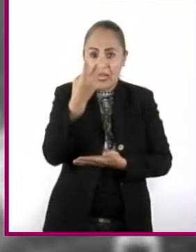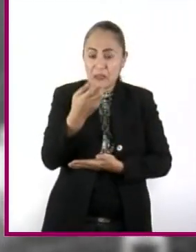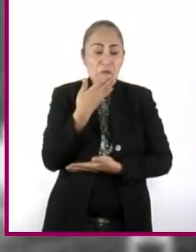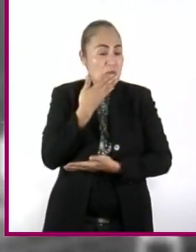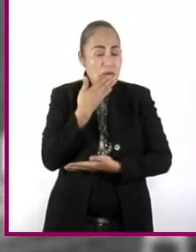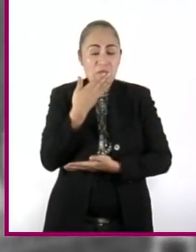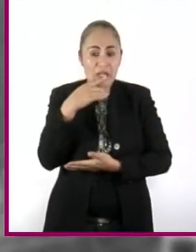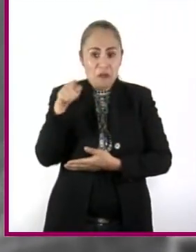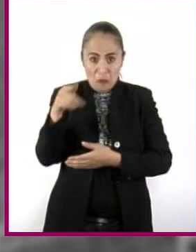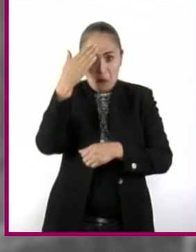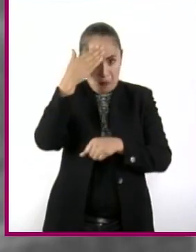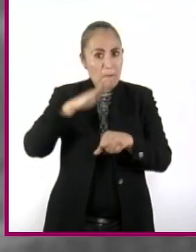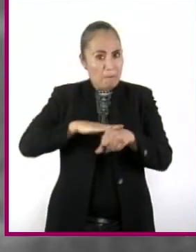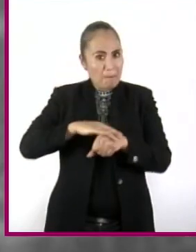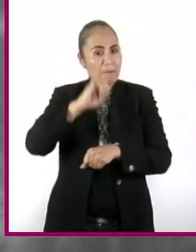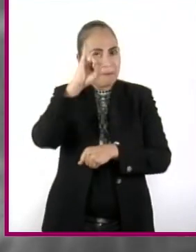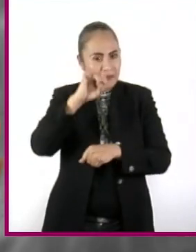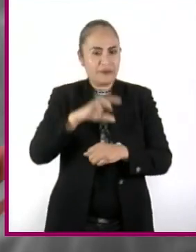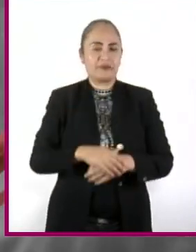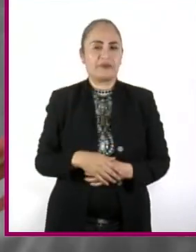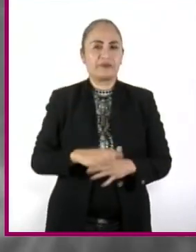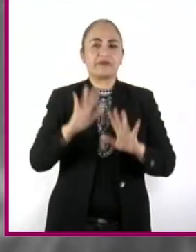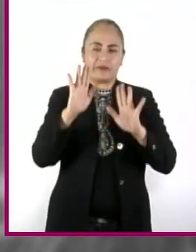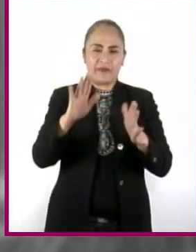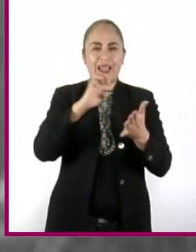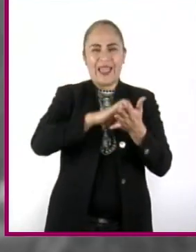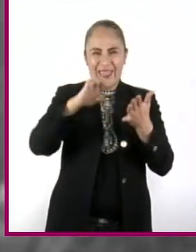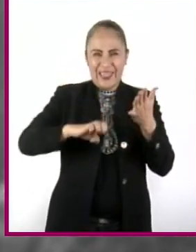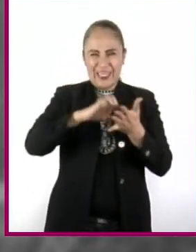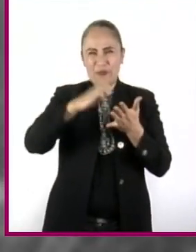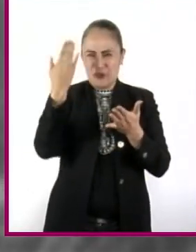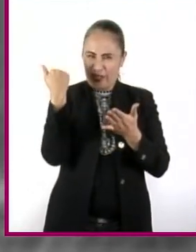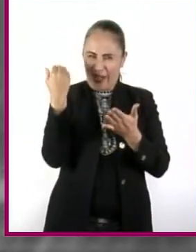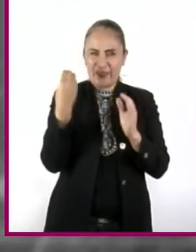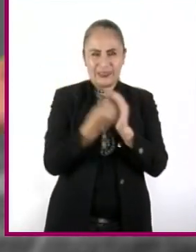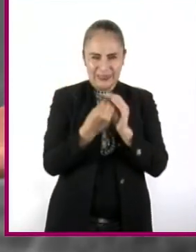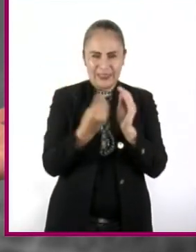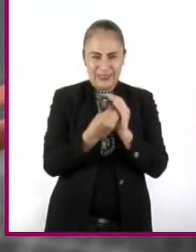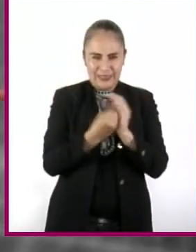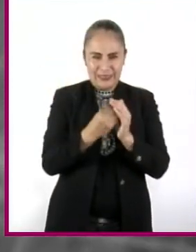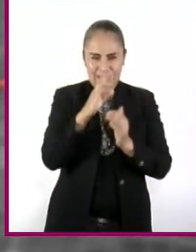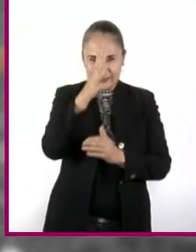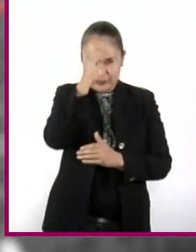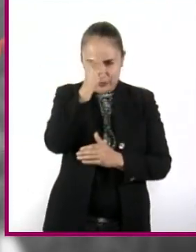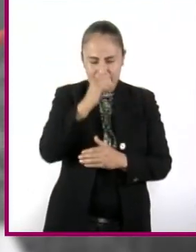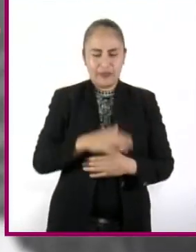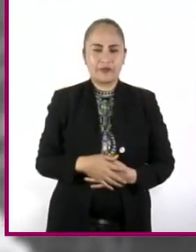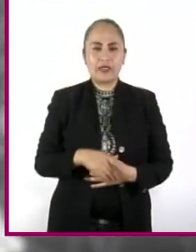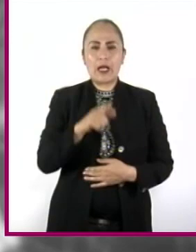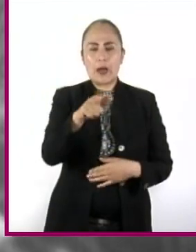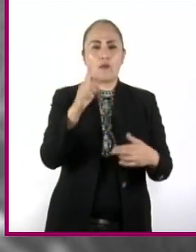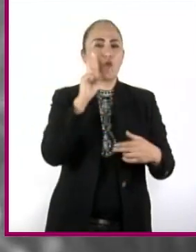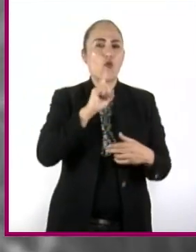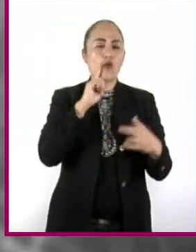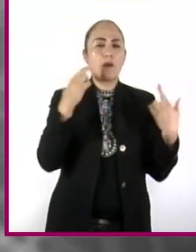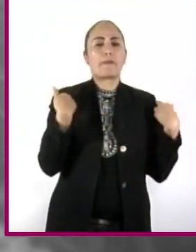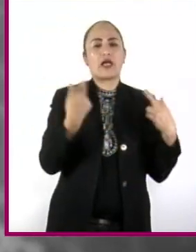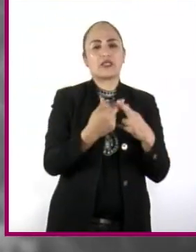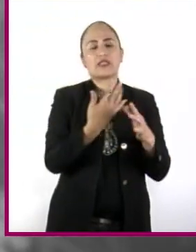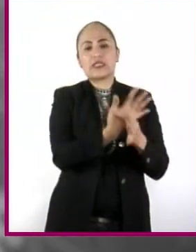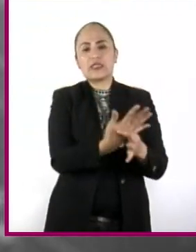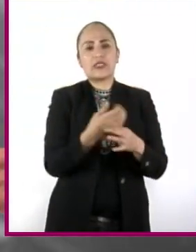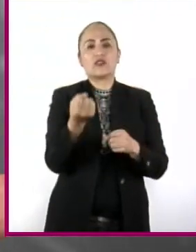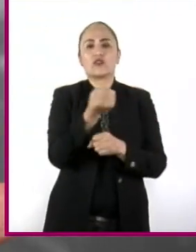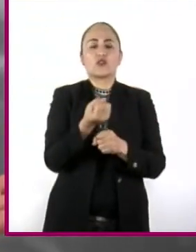¿Qué te parece si recordamos algunos de los ejemplos que vimos en la clase? ¿Recuerdas que la profesora nos dijo que una sociedad